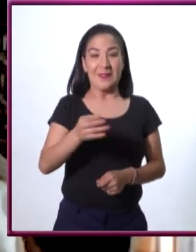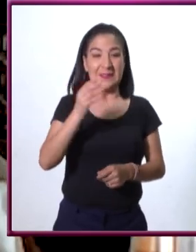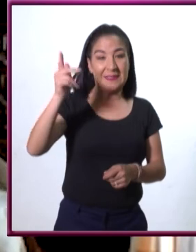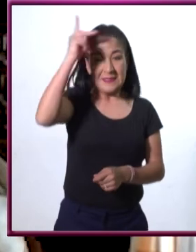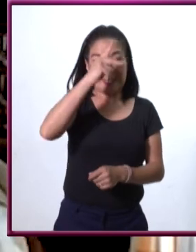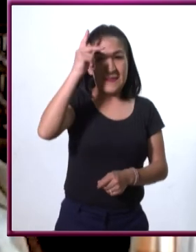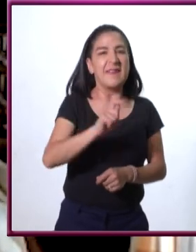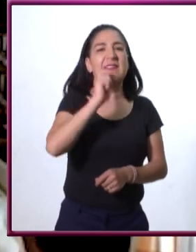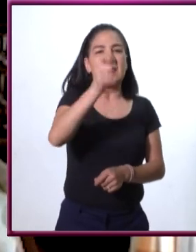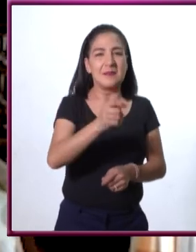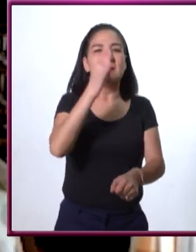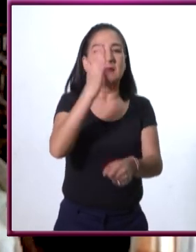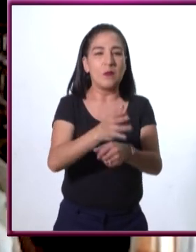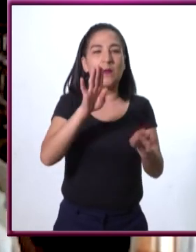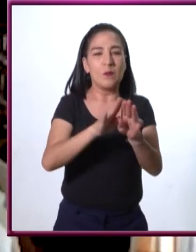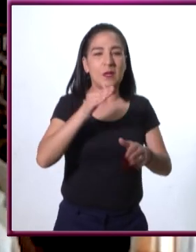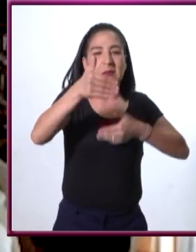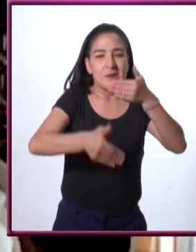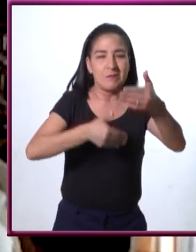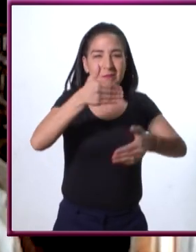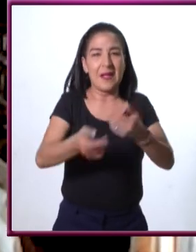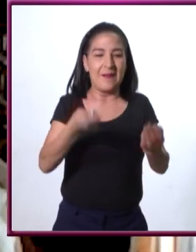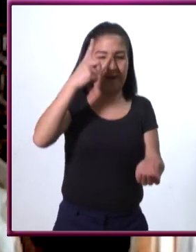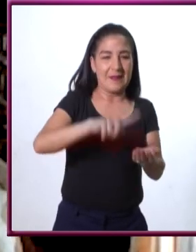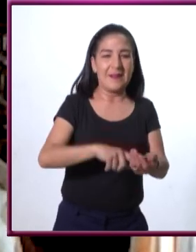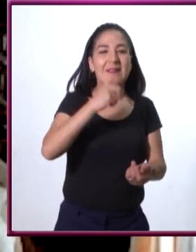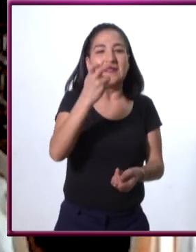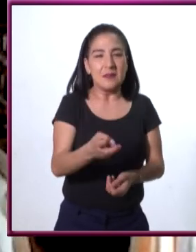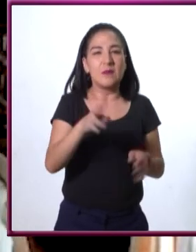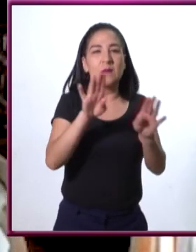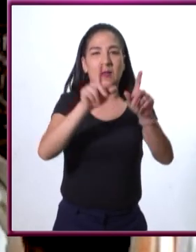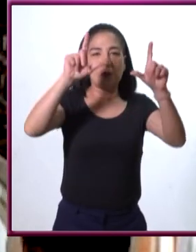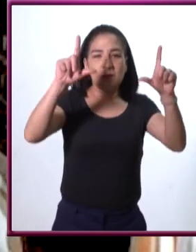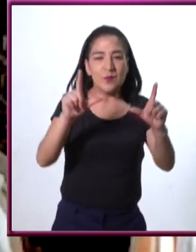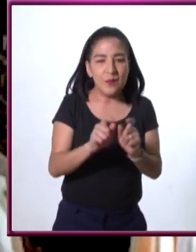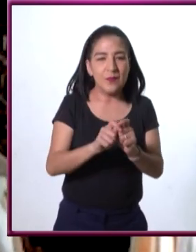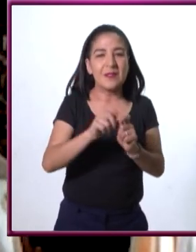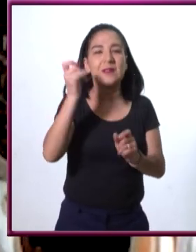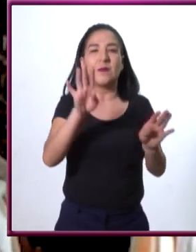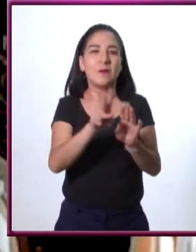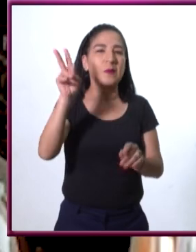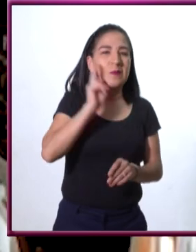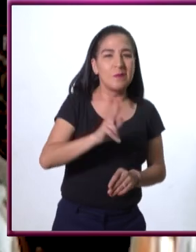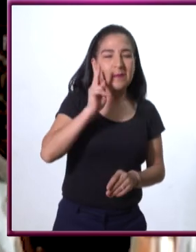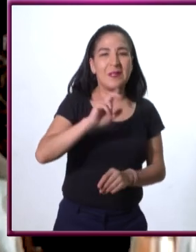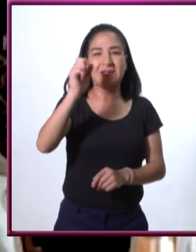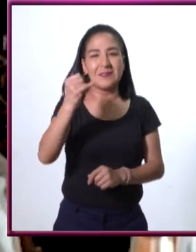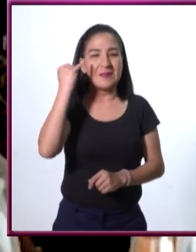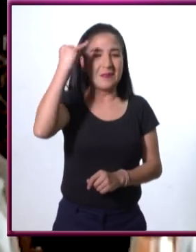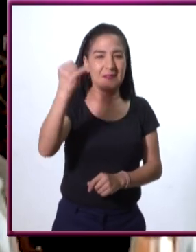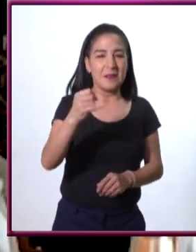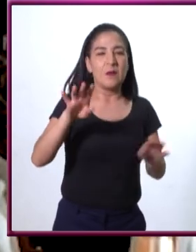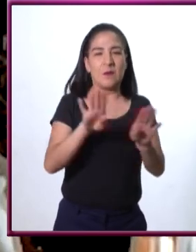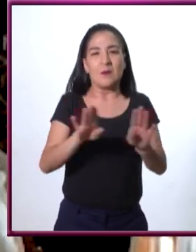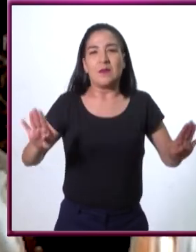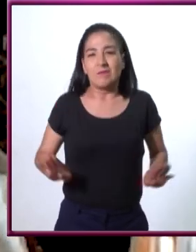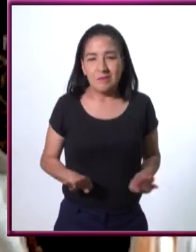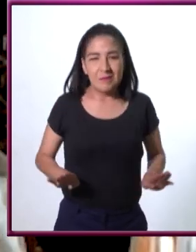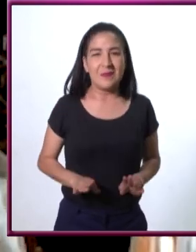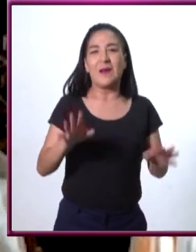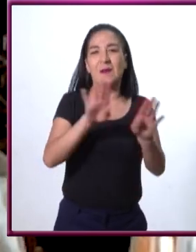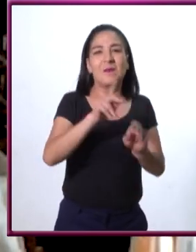psicología el castigo se ha definido como un procedimiento a través del cual se reduce la probabilidad de ocurrencia de una conducta. Es